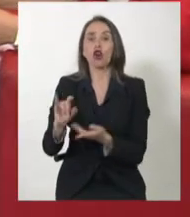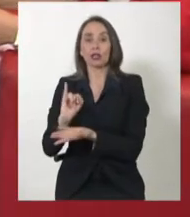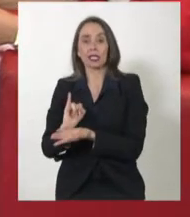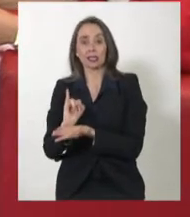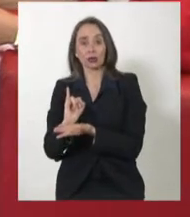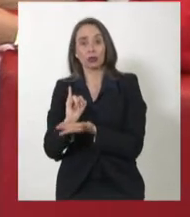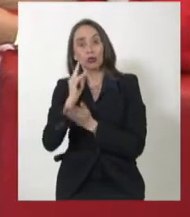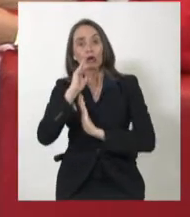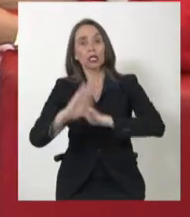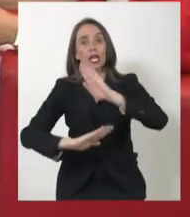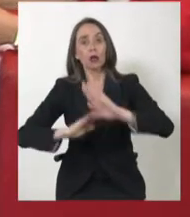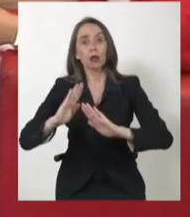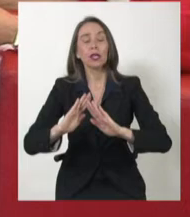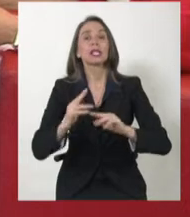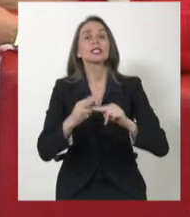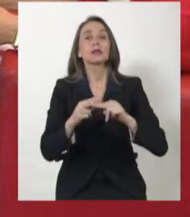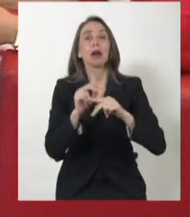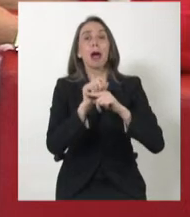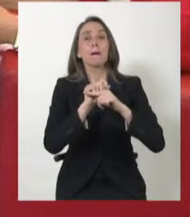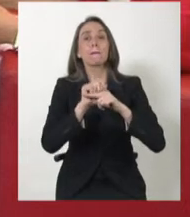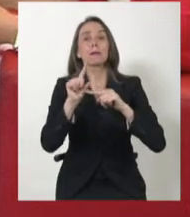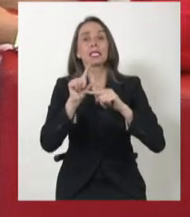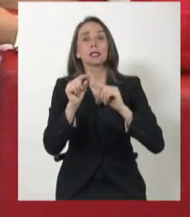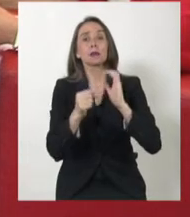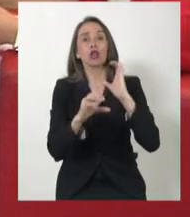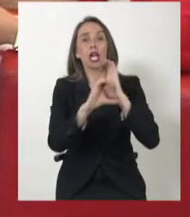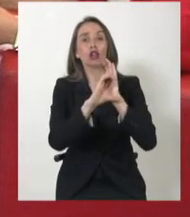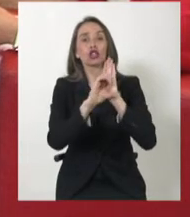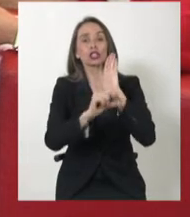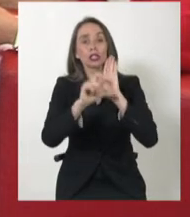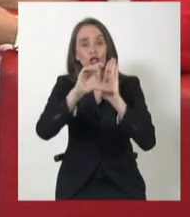por el principio de supremacía constitucional.